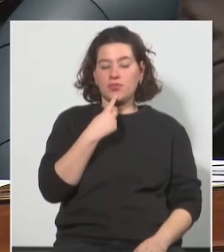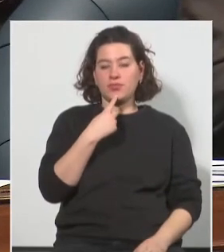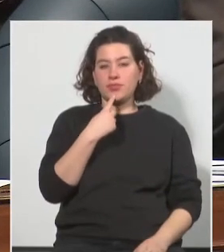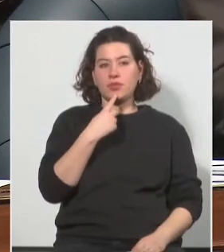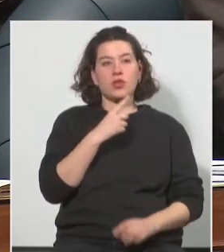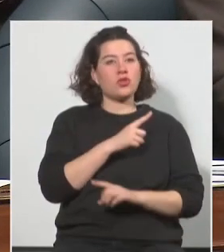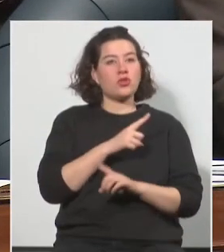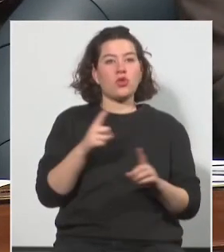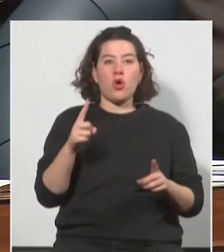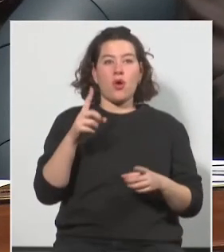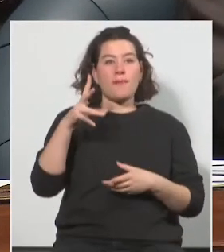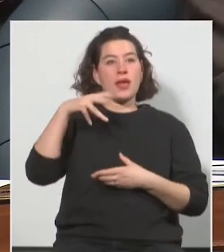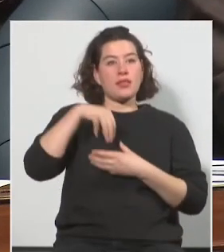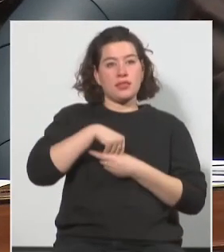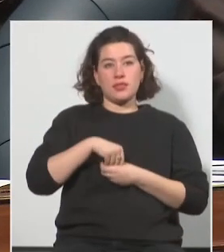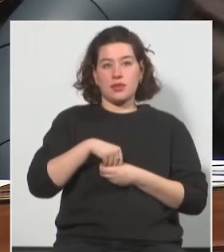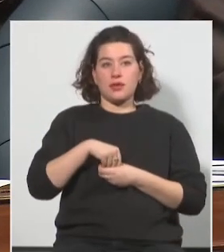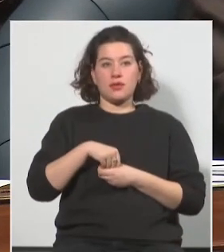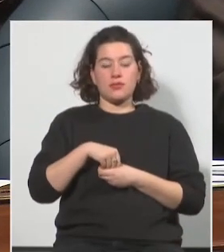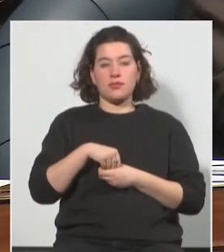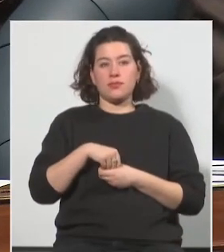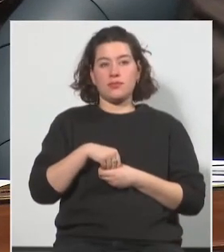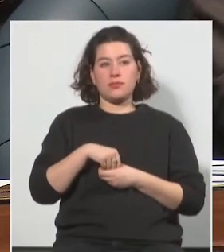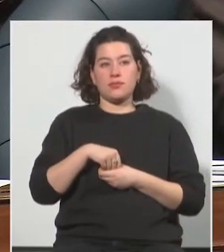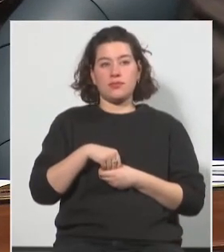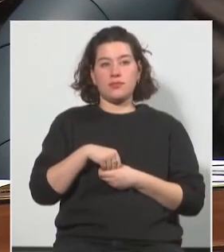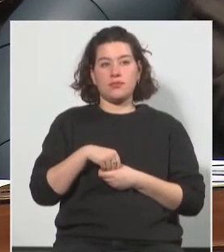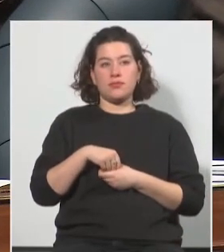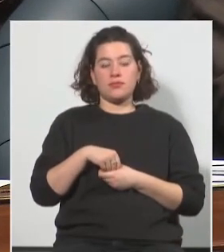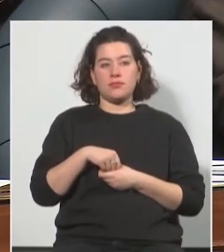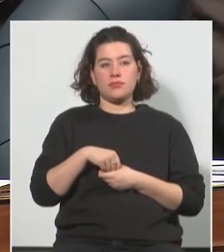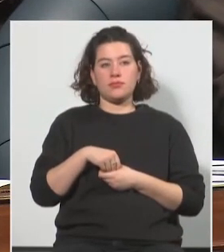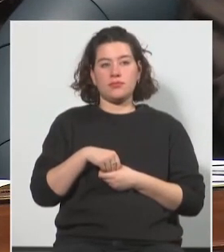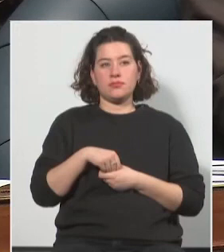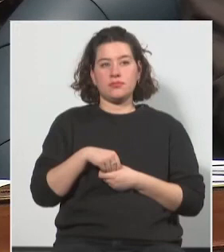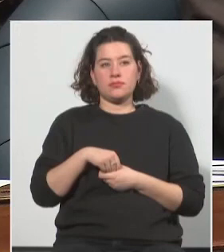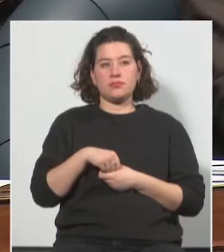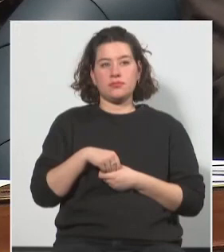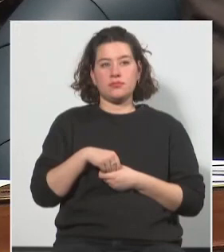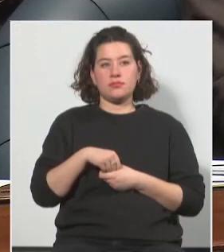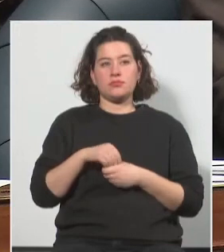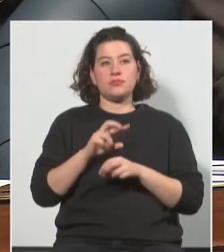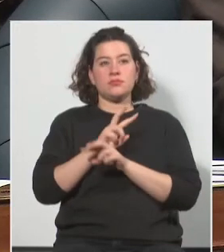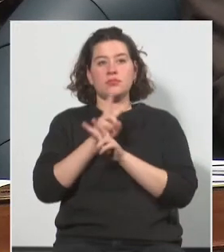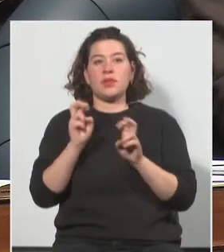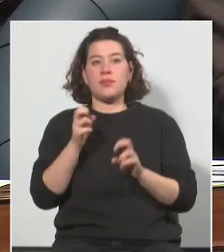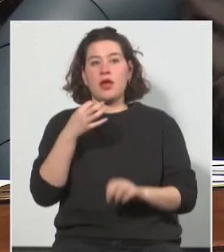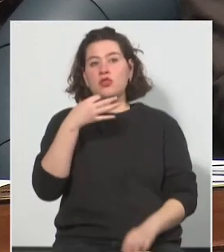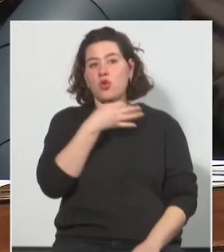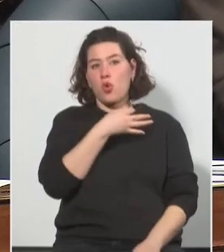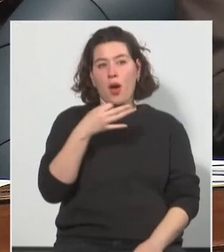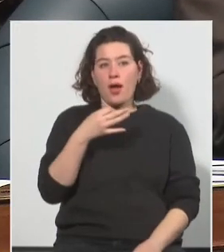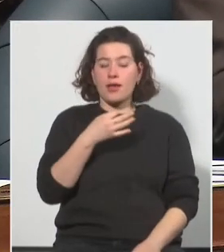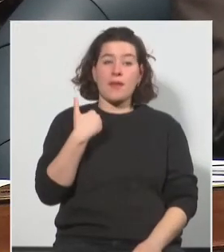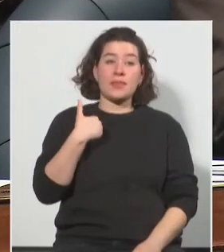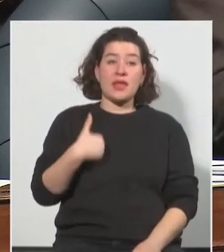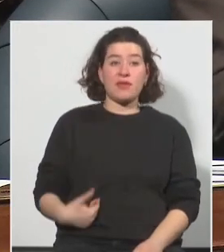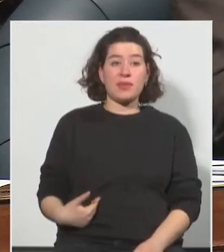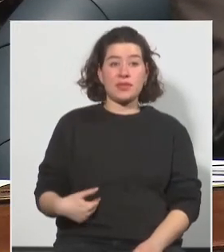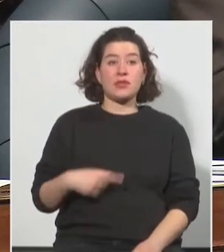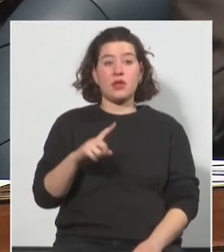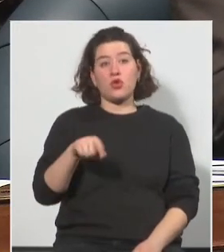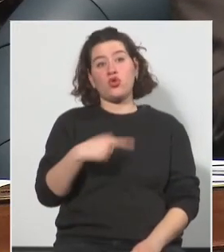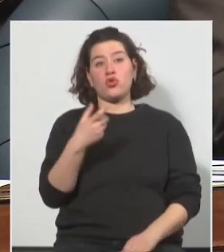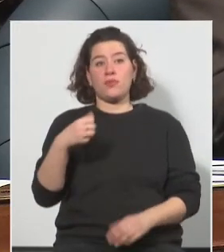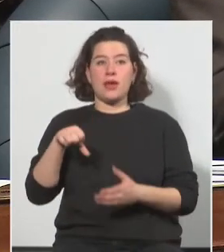al no involucramiento del sistema político con el tema drogas, como ocurre lamentablemente